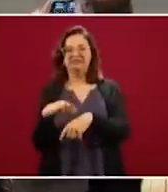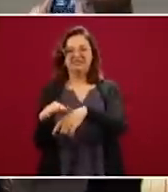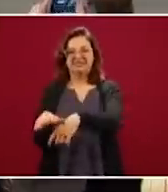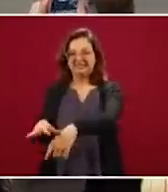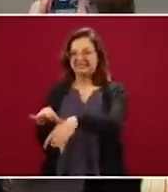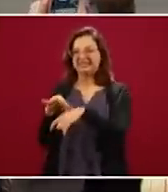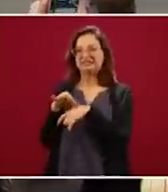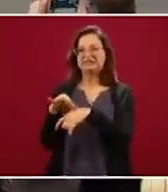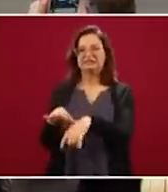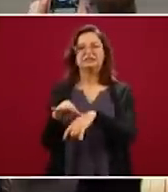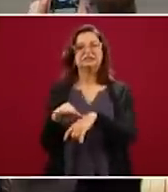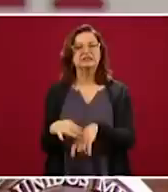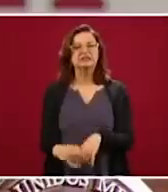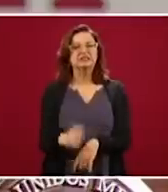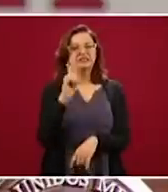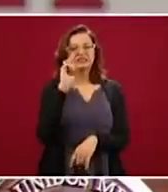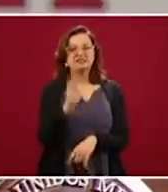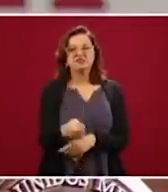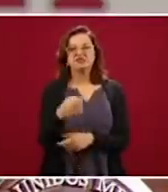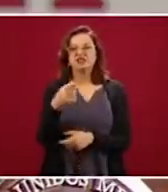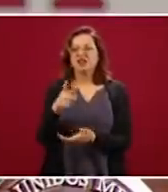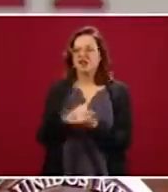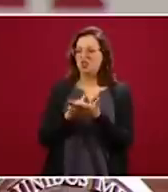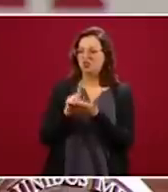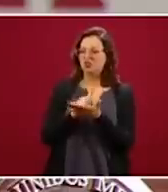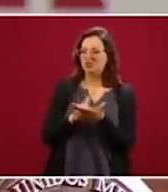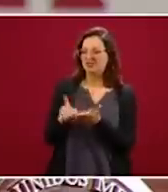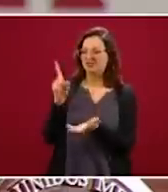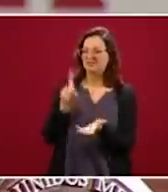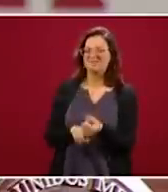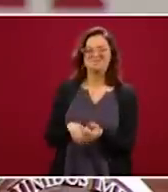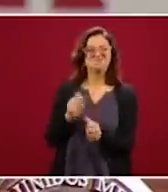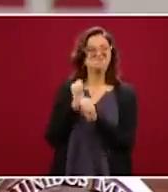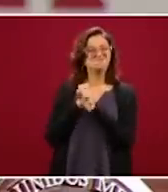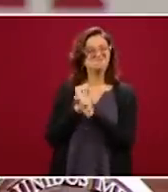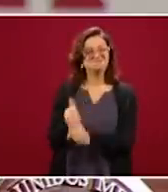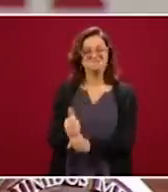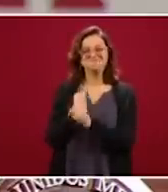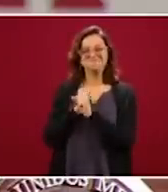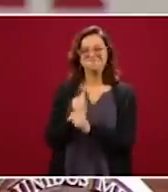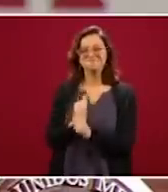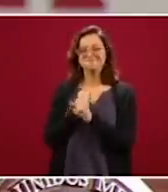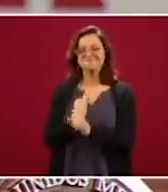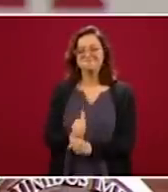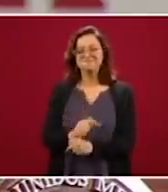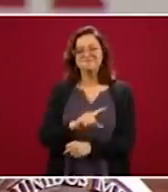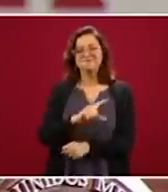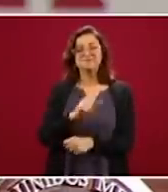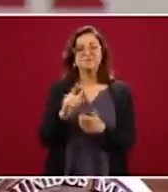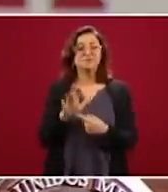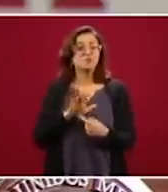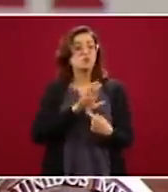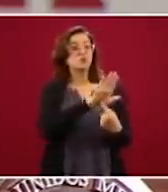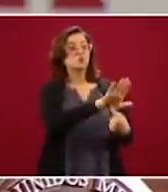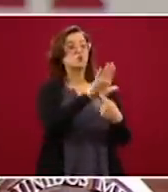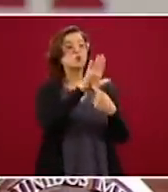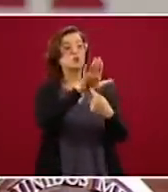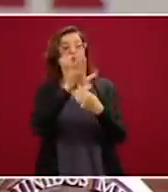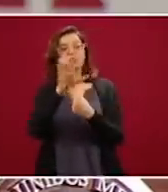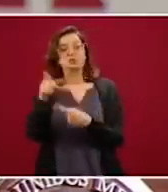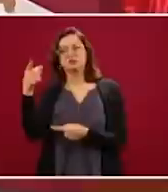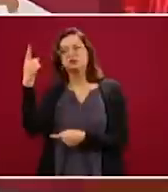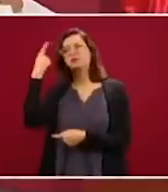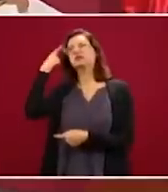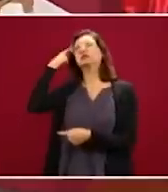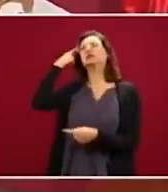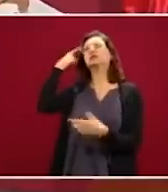es, cómo viven este infierno de las drogas del que hablaba el presidente de la República, es que vamos a crear conciencia, al mismo tiempo vamos a desplegar